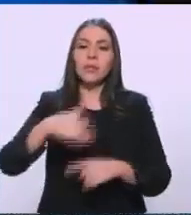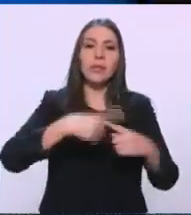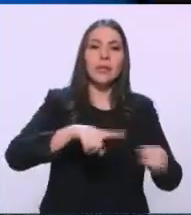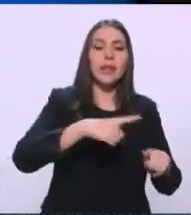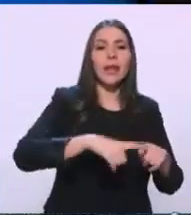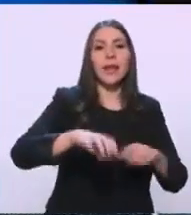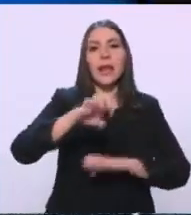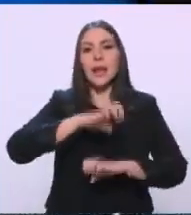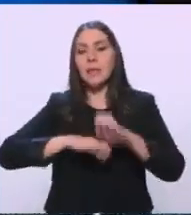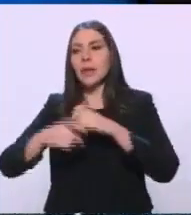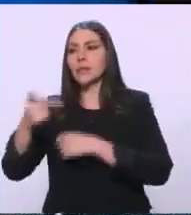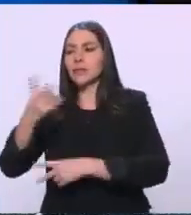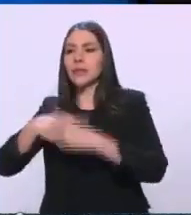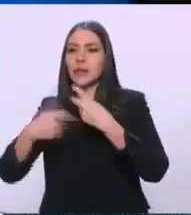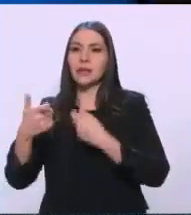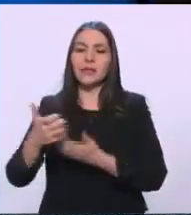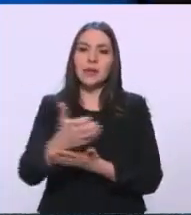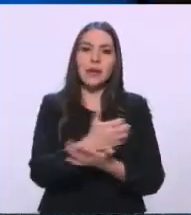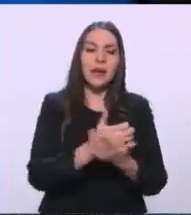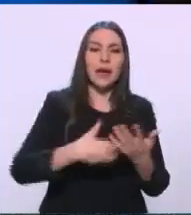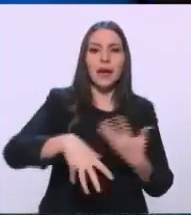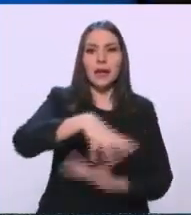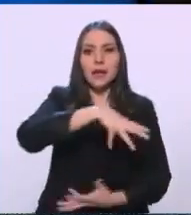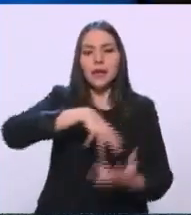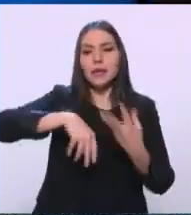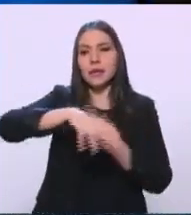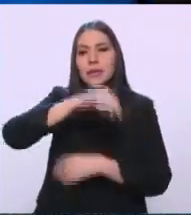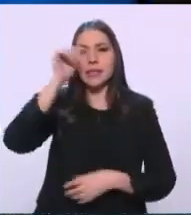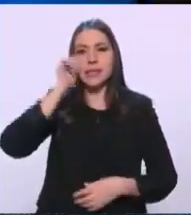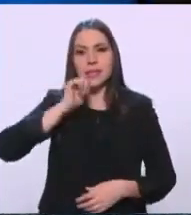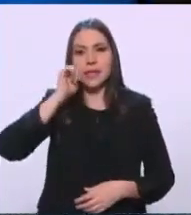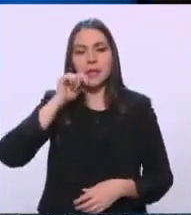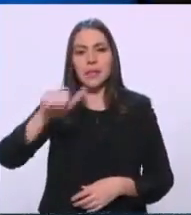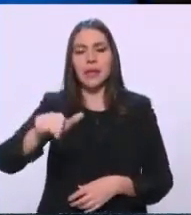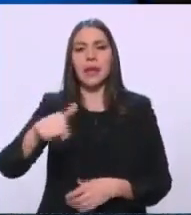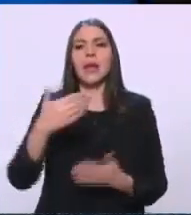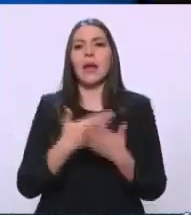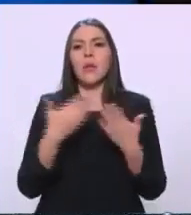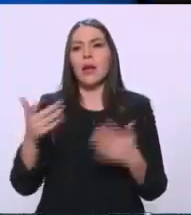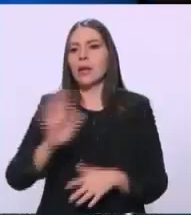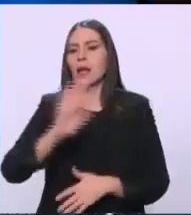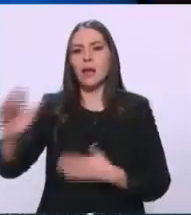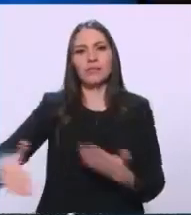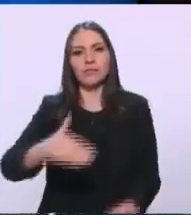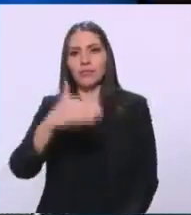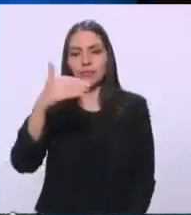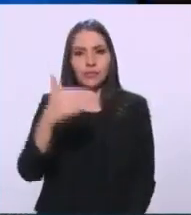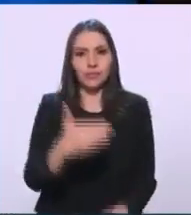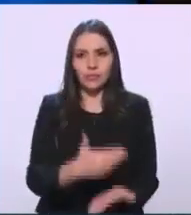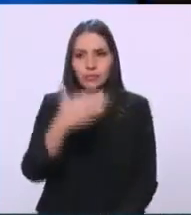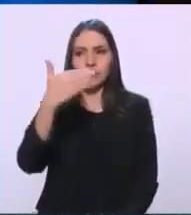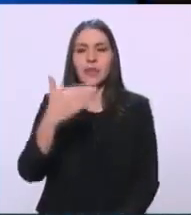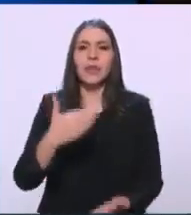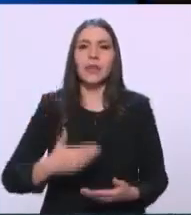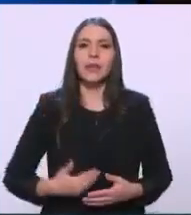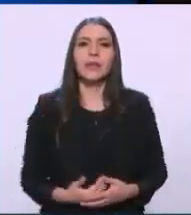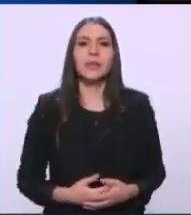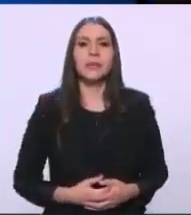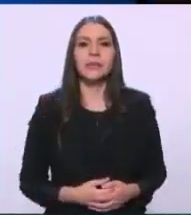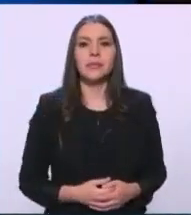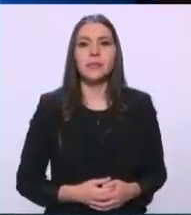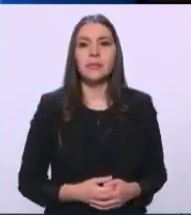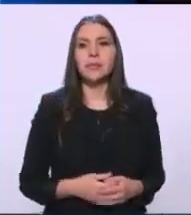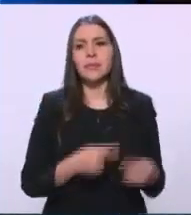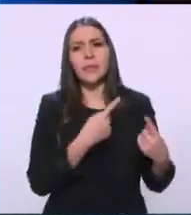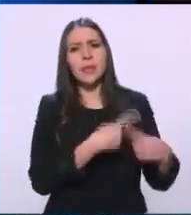tiene ahí una connotación mística. Es el freno a eso. Si te fijas, digamos, la mayor parte de